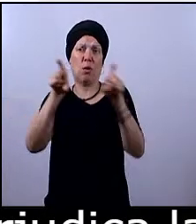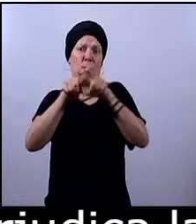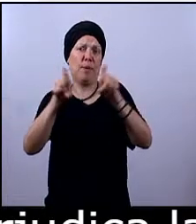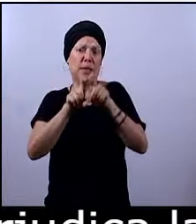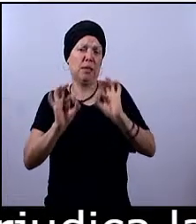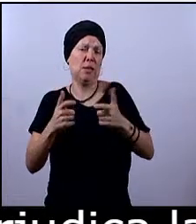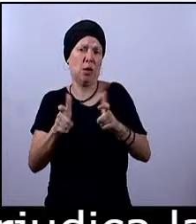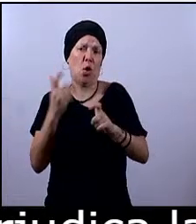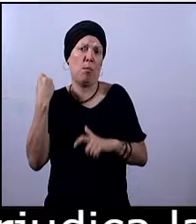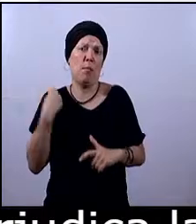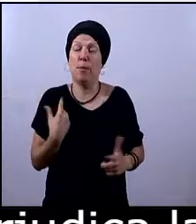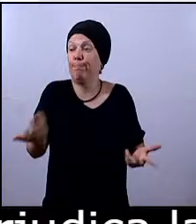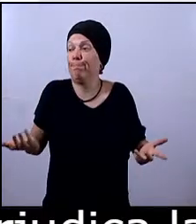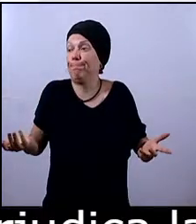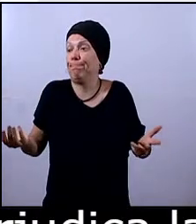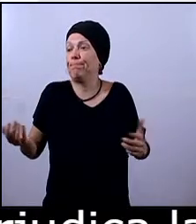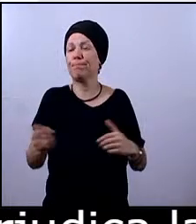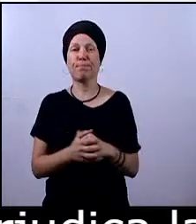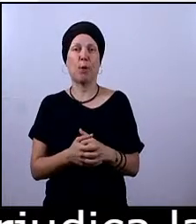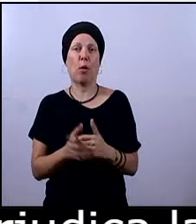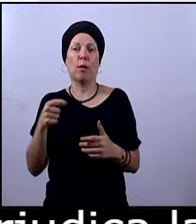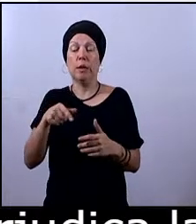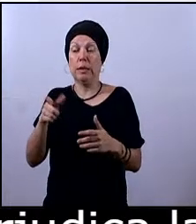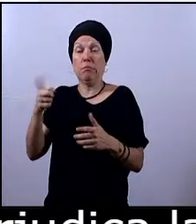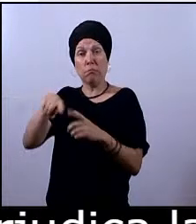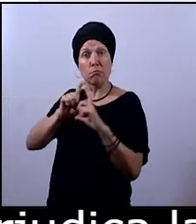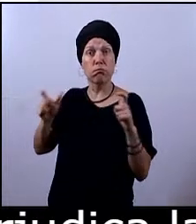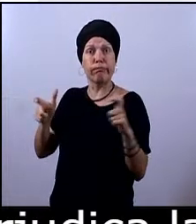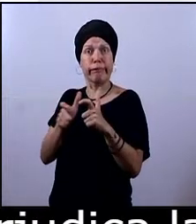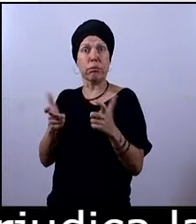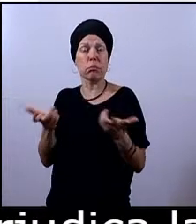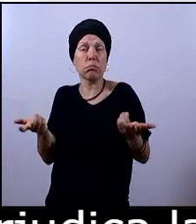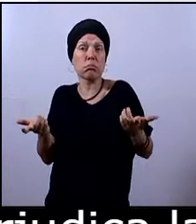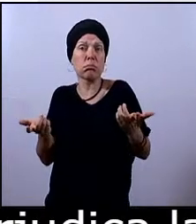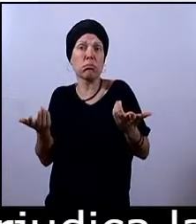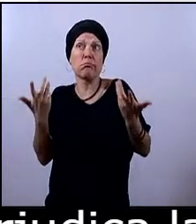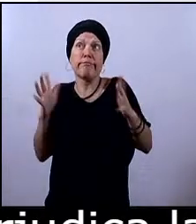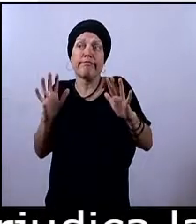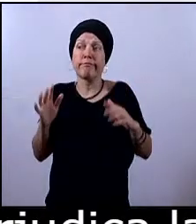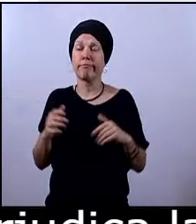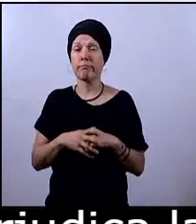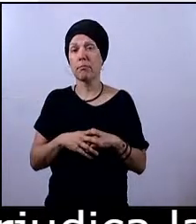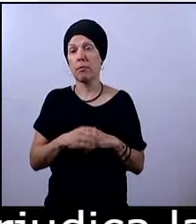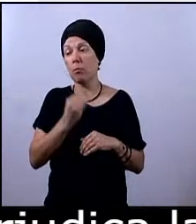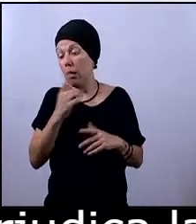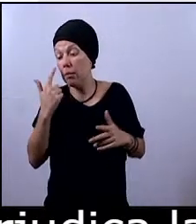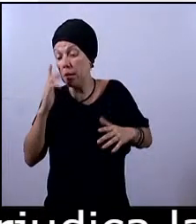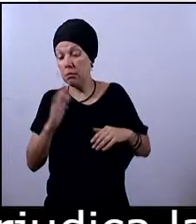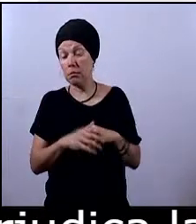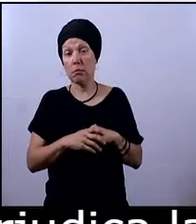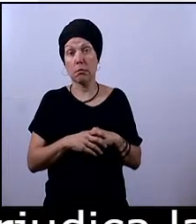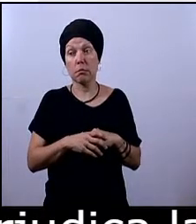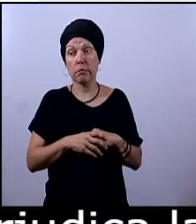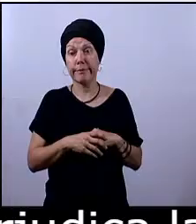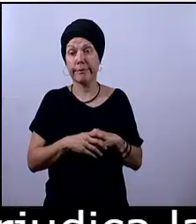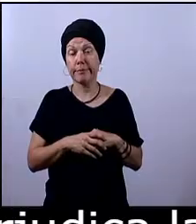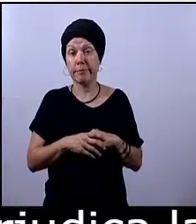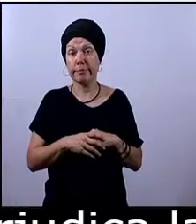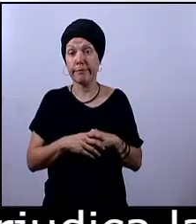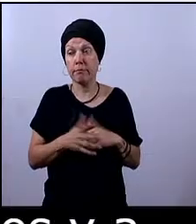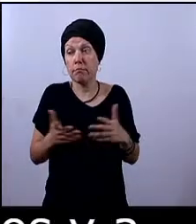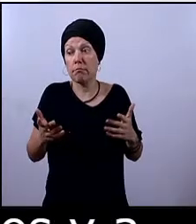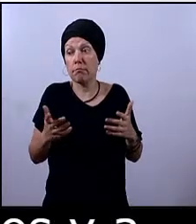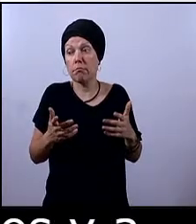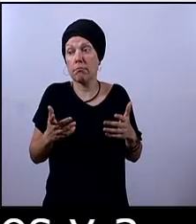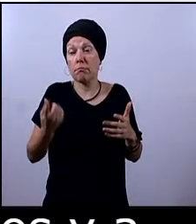del sector. Entonces lo que vamos a hacer es reunirnos con ellos y, a pesar de que sea un importe limitado dentro